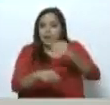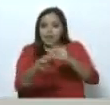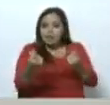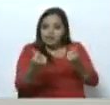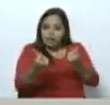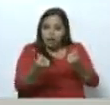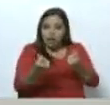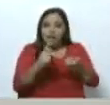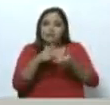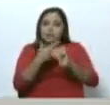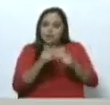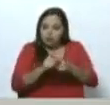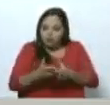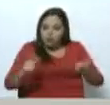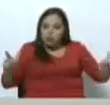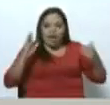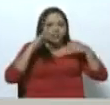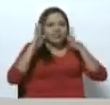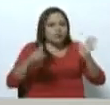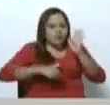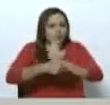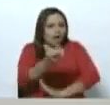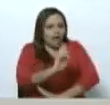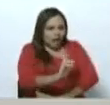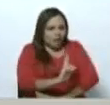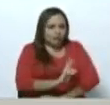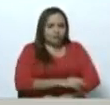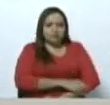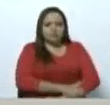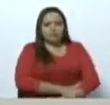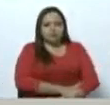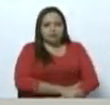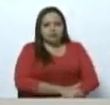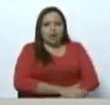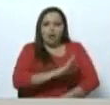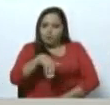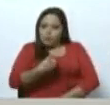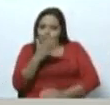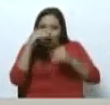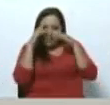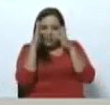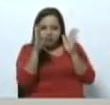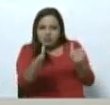entonces ampliamos las prioridades para ir atendiendo.